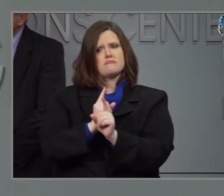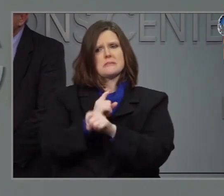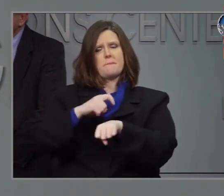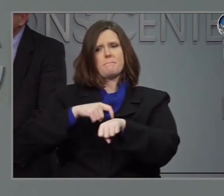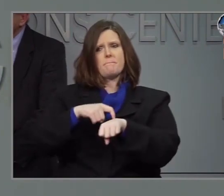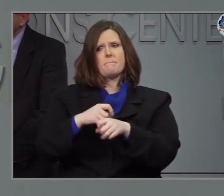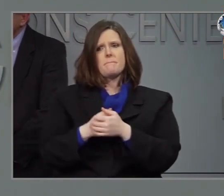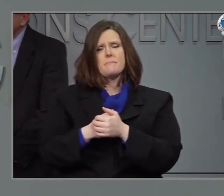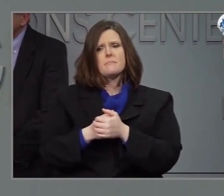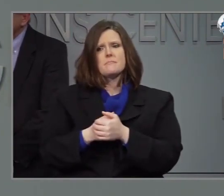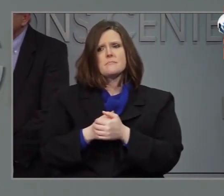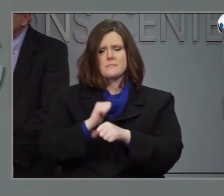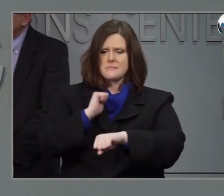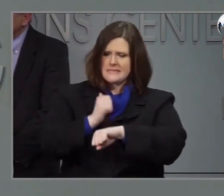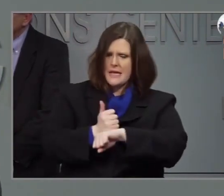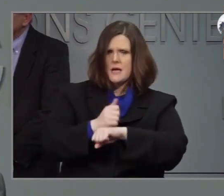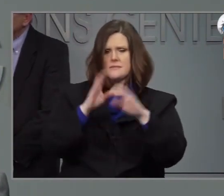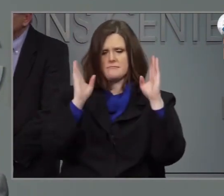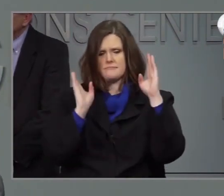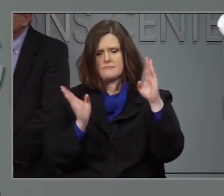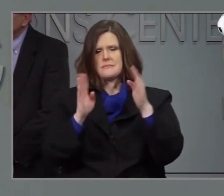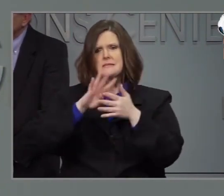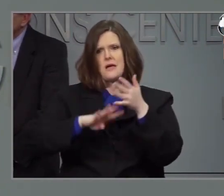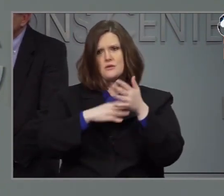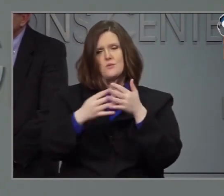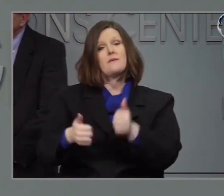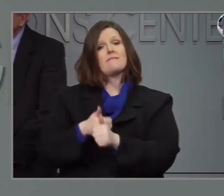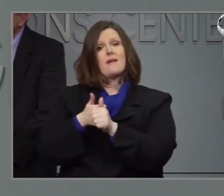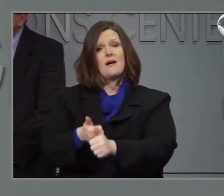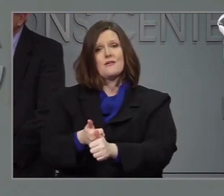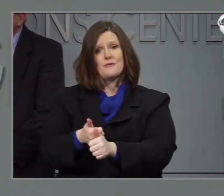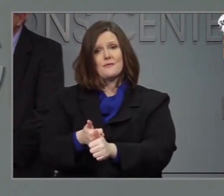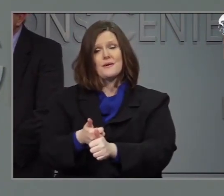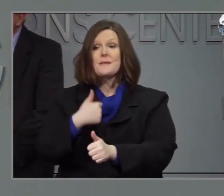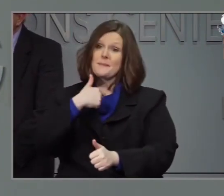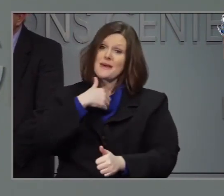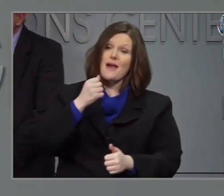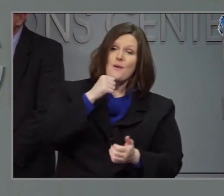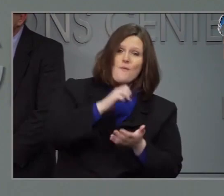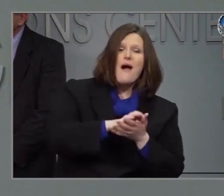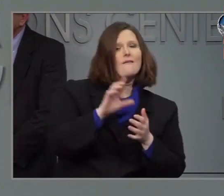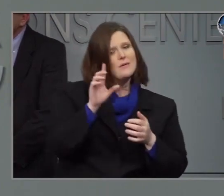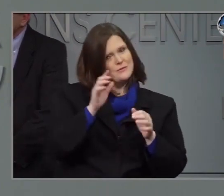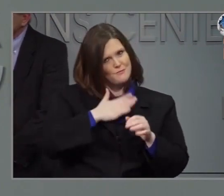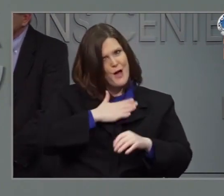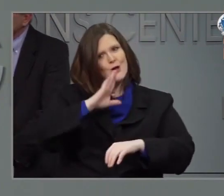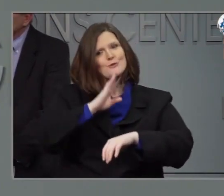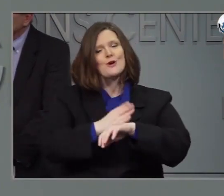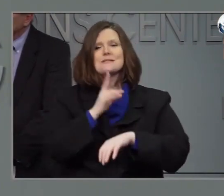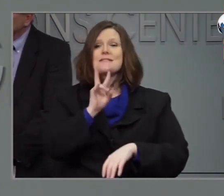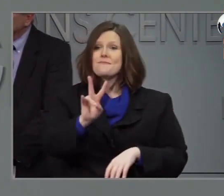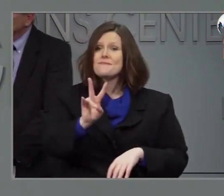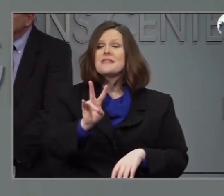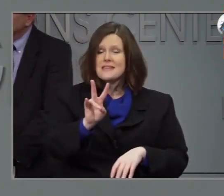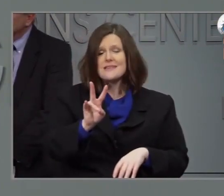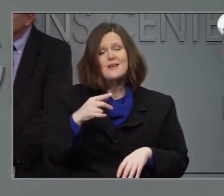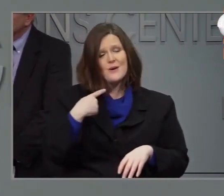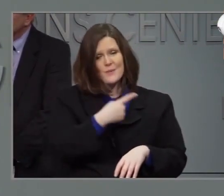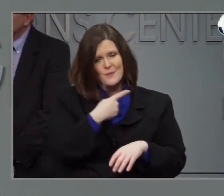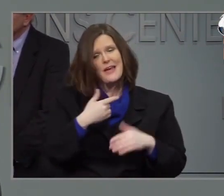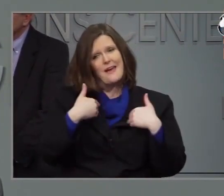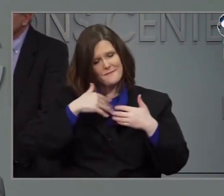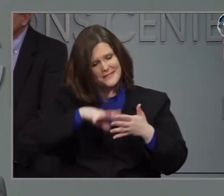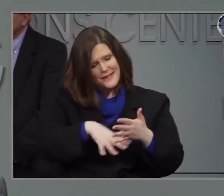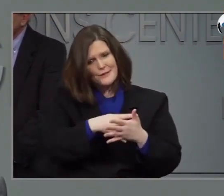cama a una hora razonable siguen un itinerario y apaguen sea este esto es exactamente lo que estamos haciendo mi esposa y yo